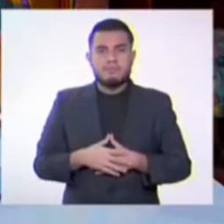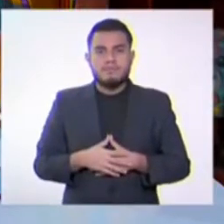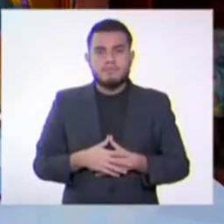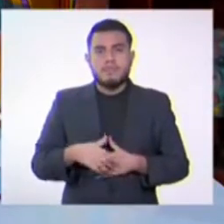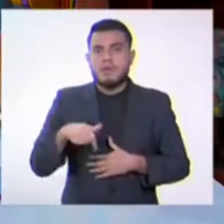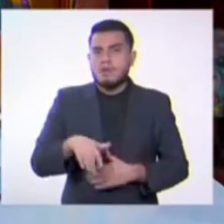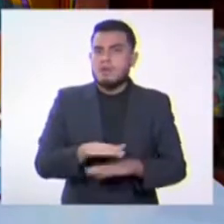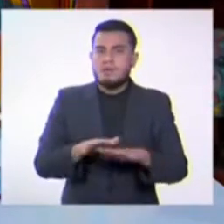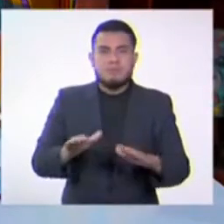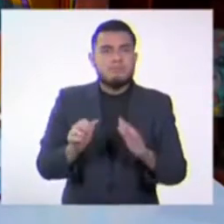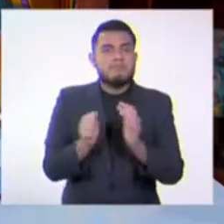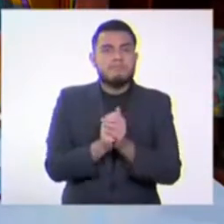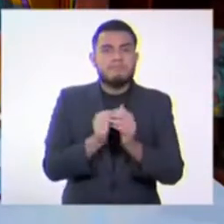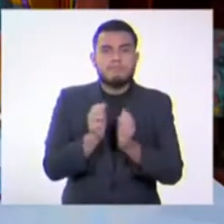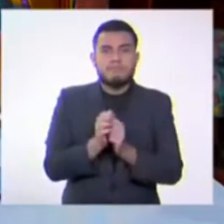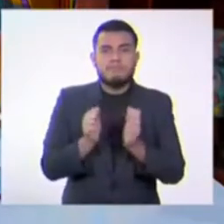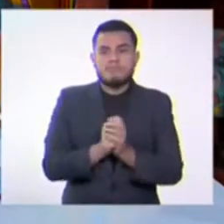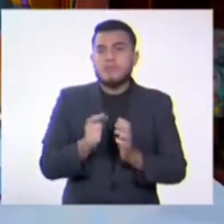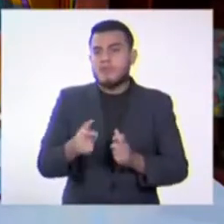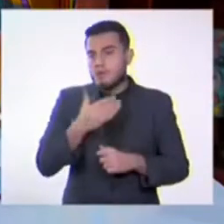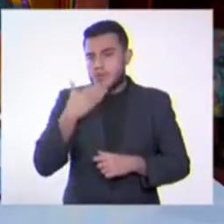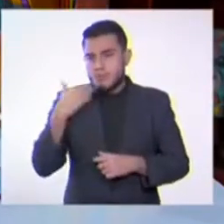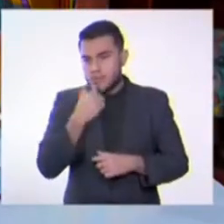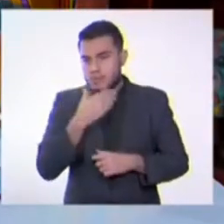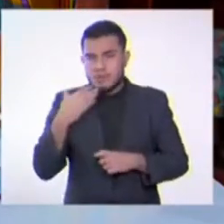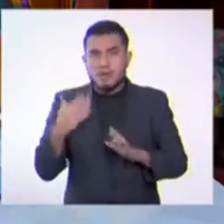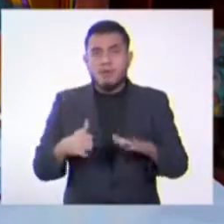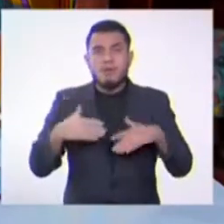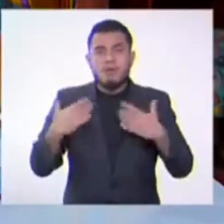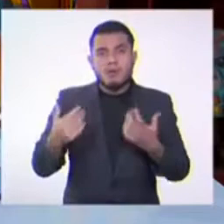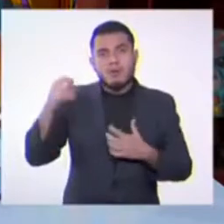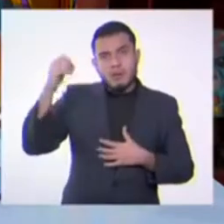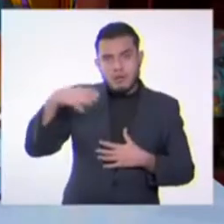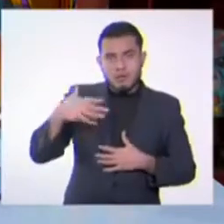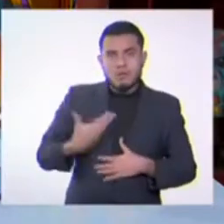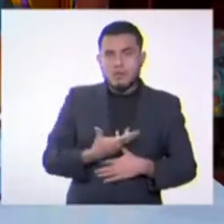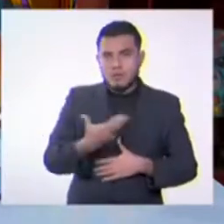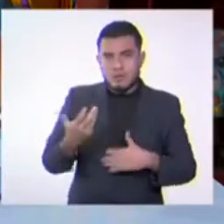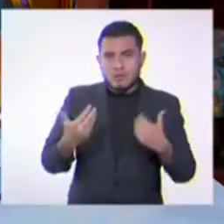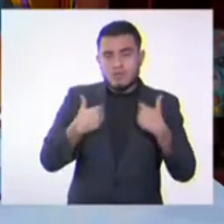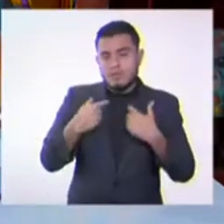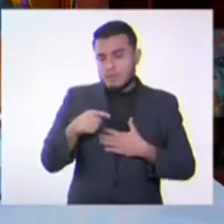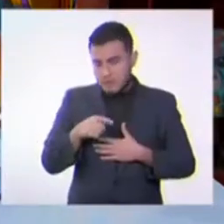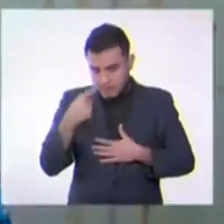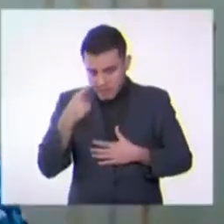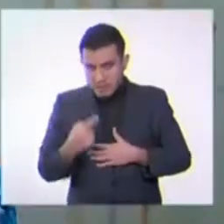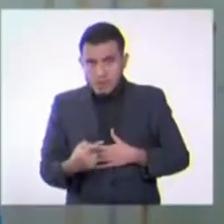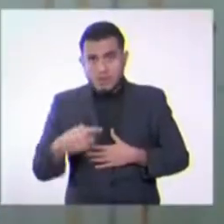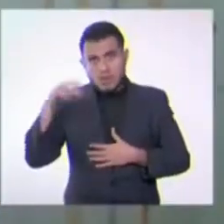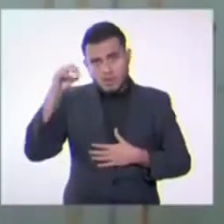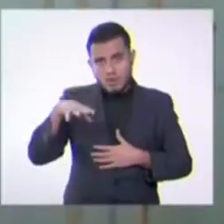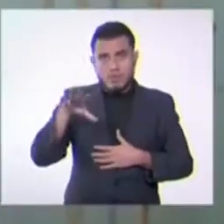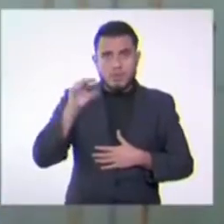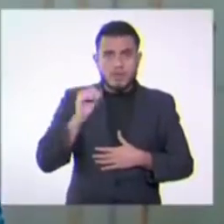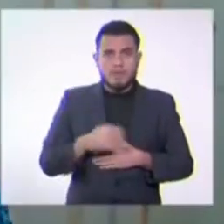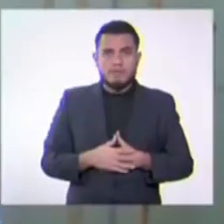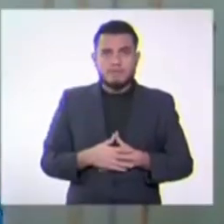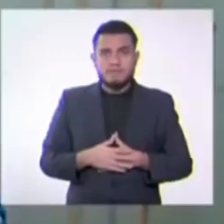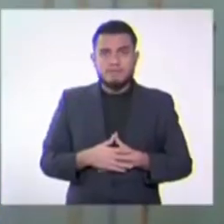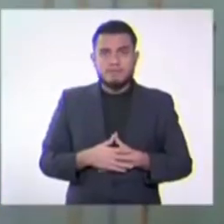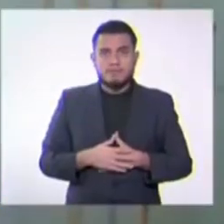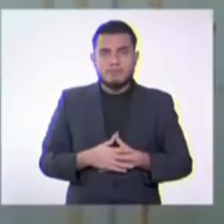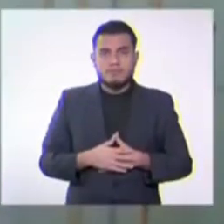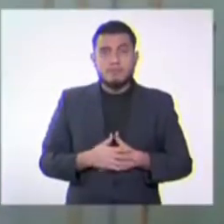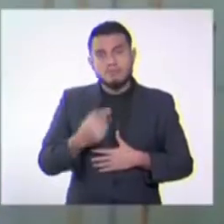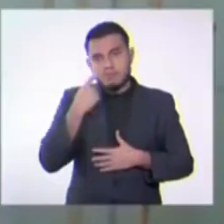no hay ningún problema. Esto ocurre porque precisamente la luz que está incidiendo sobre ella es luz blanca. En el caso